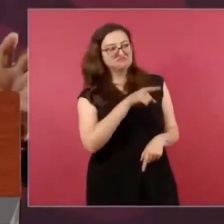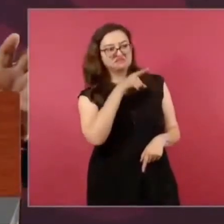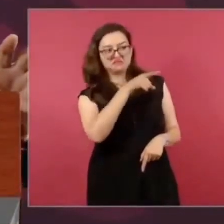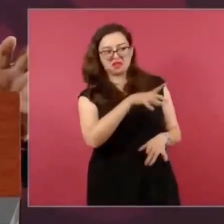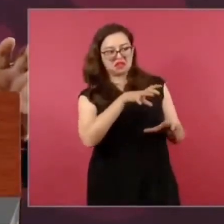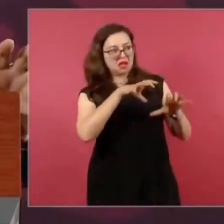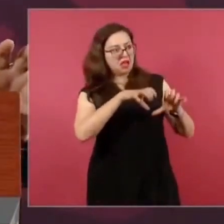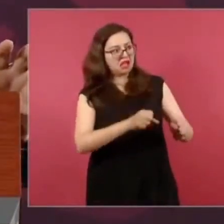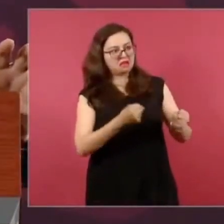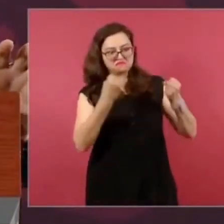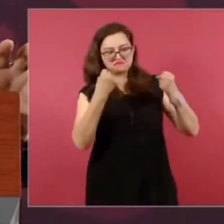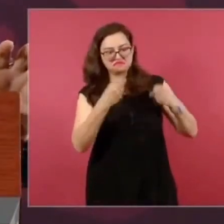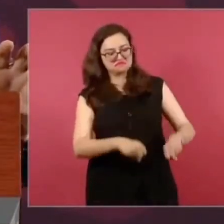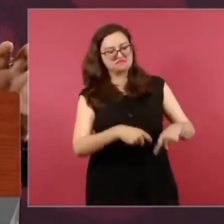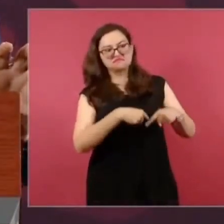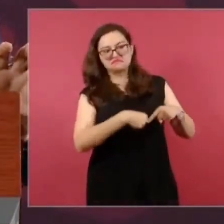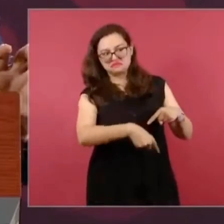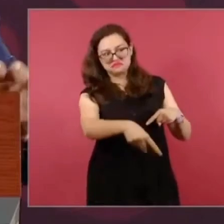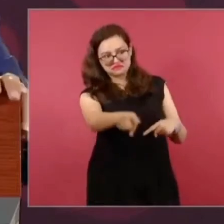Bellísimo, ¿eh?